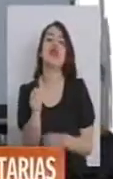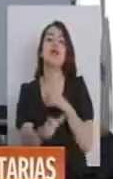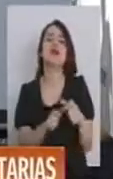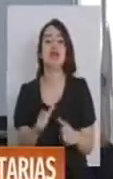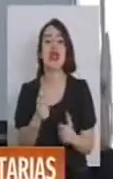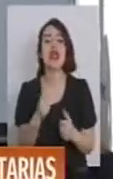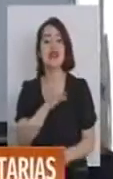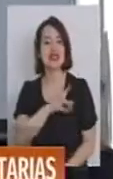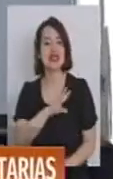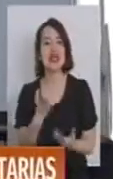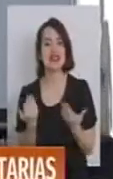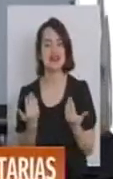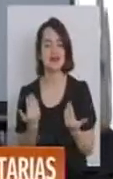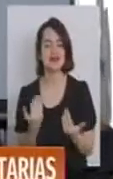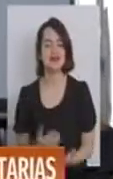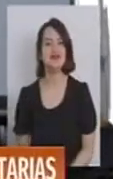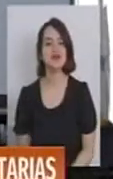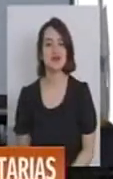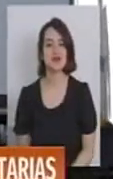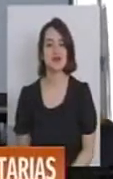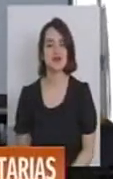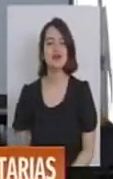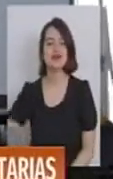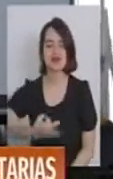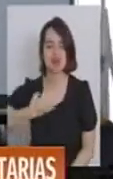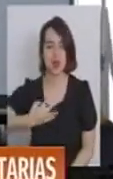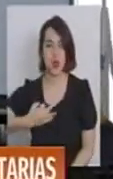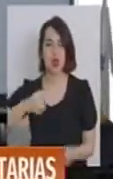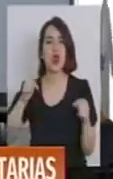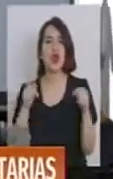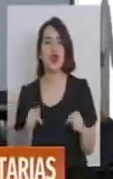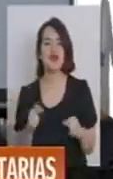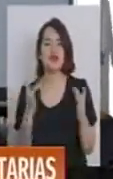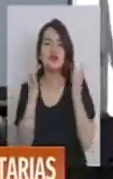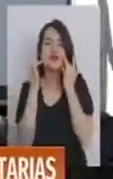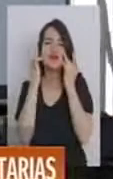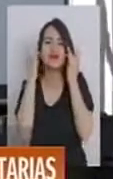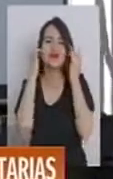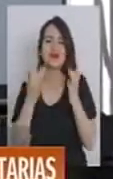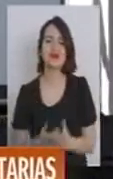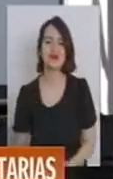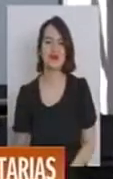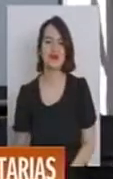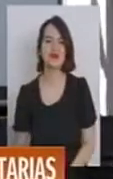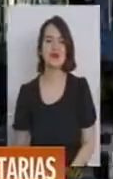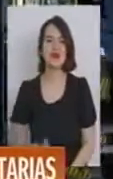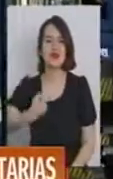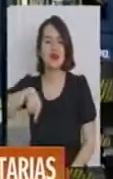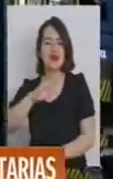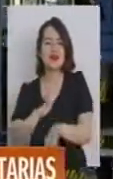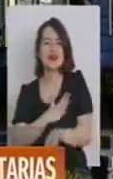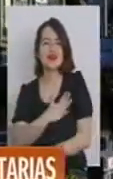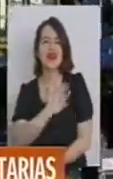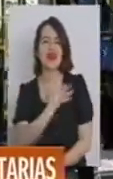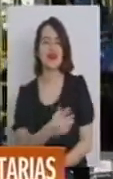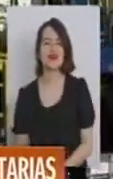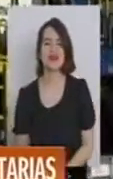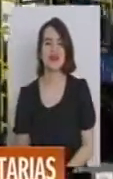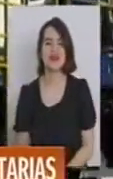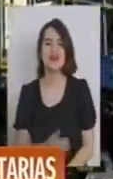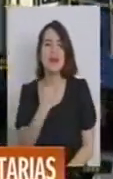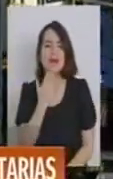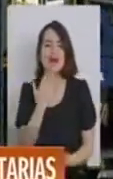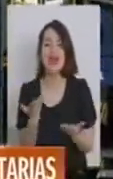requieran. Sin duda, hoy estamos contentos, estamos emocionados y